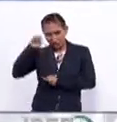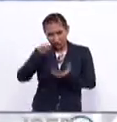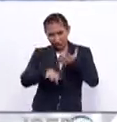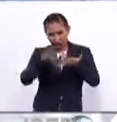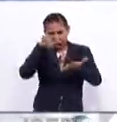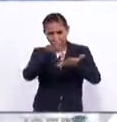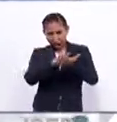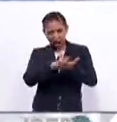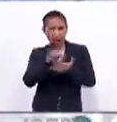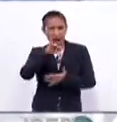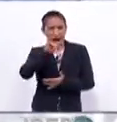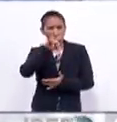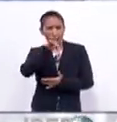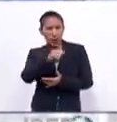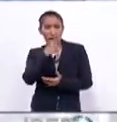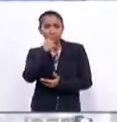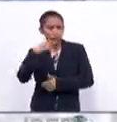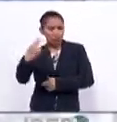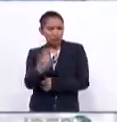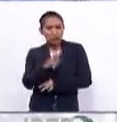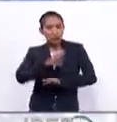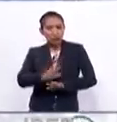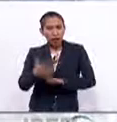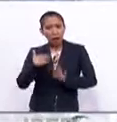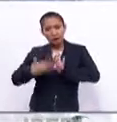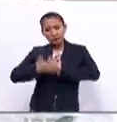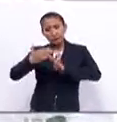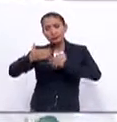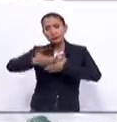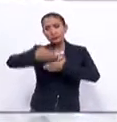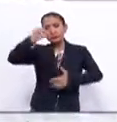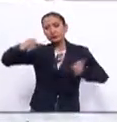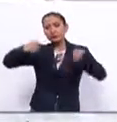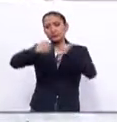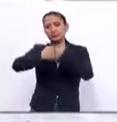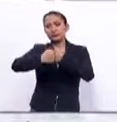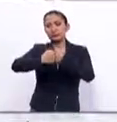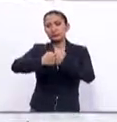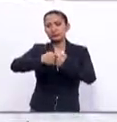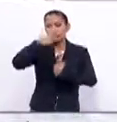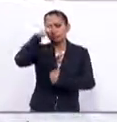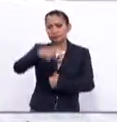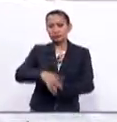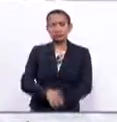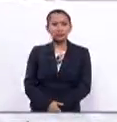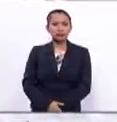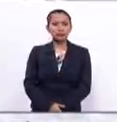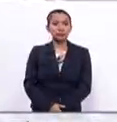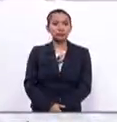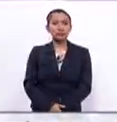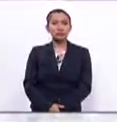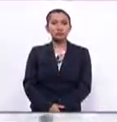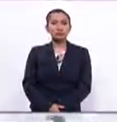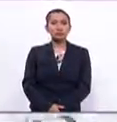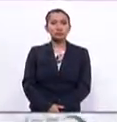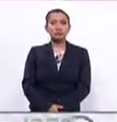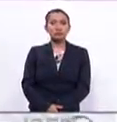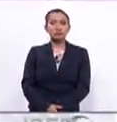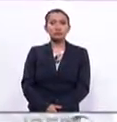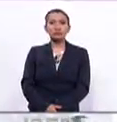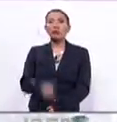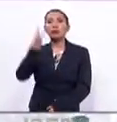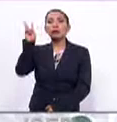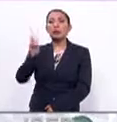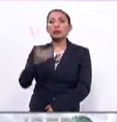encerrados en jaulas. También reiteró la necesidad de la construcción de un muro en la frontera con México. Y